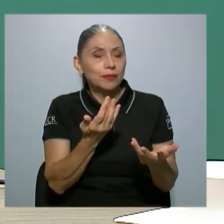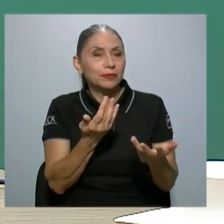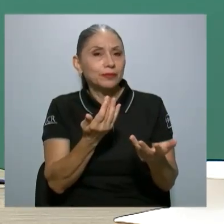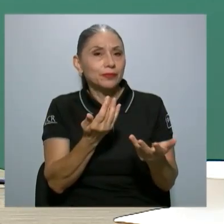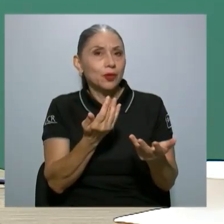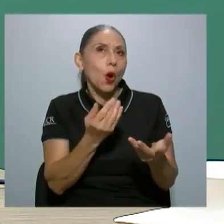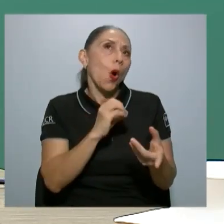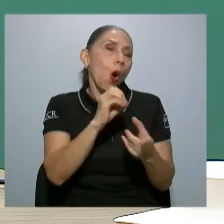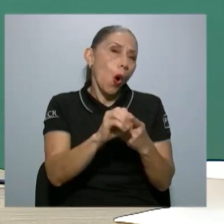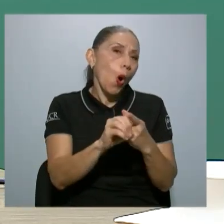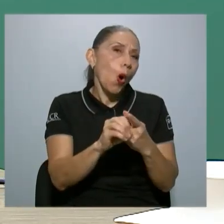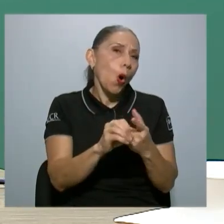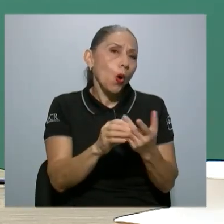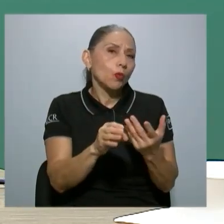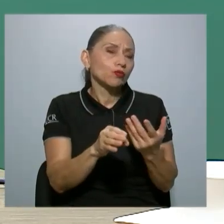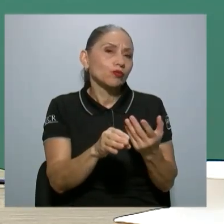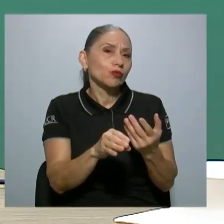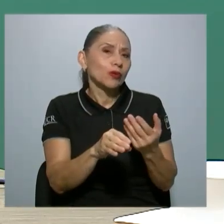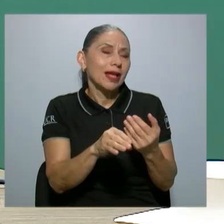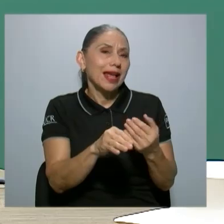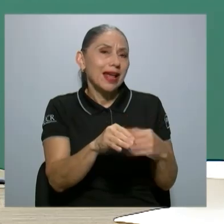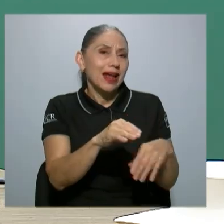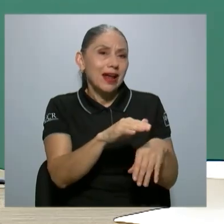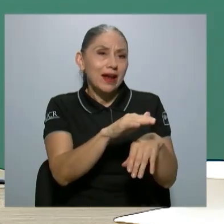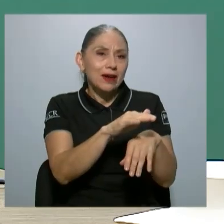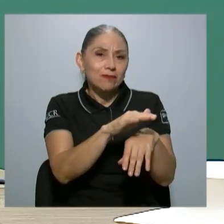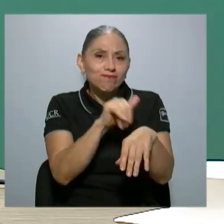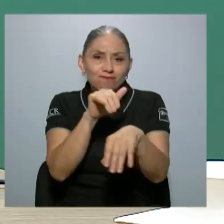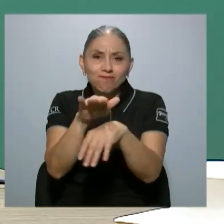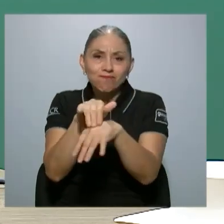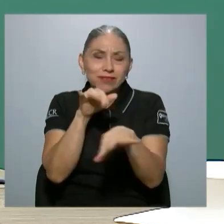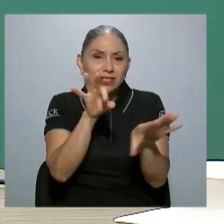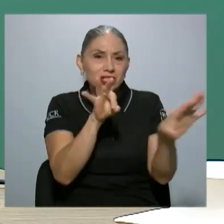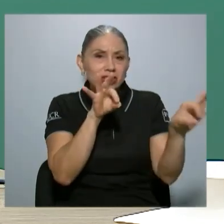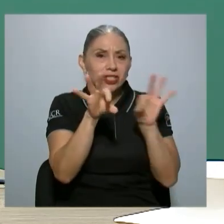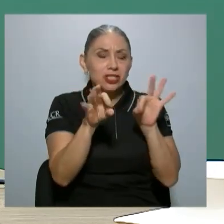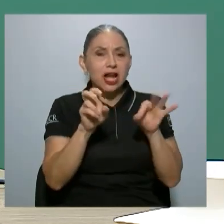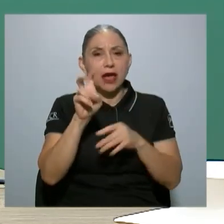o reclutó de alguna forma a dos